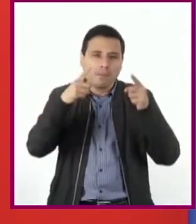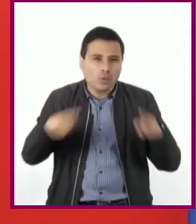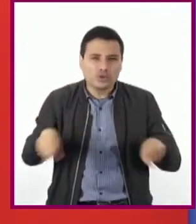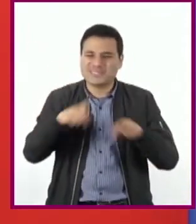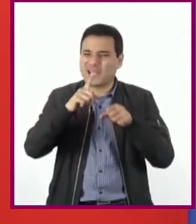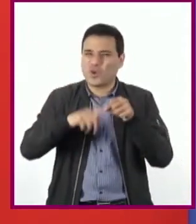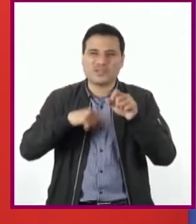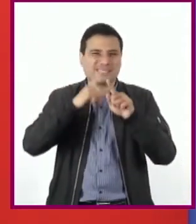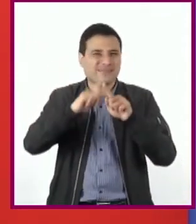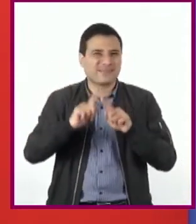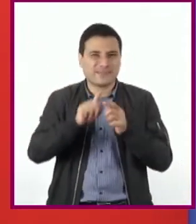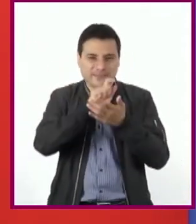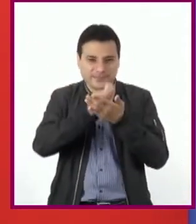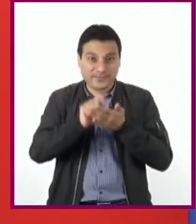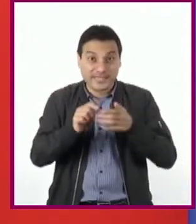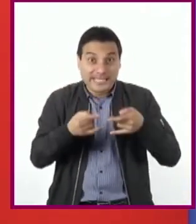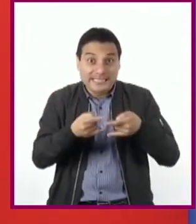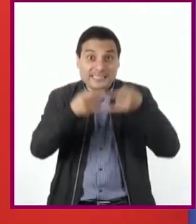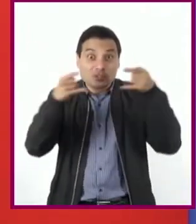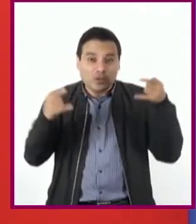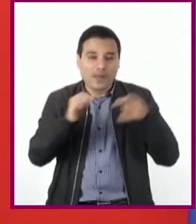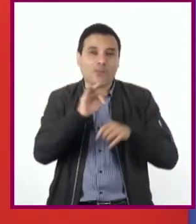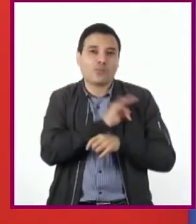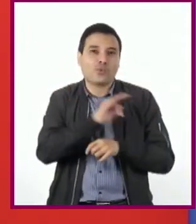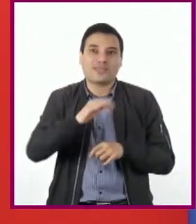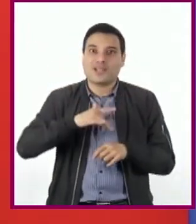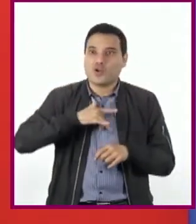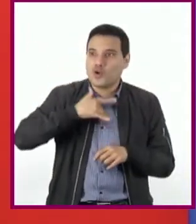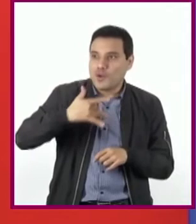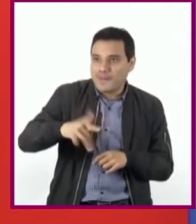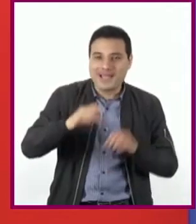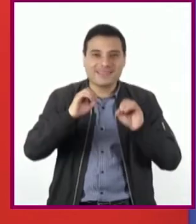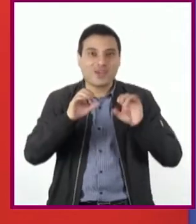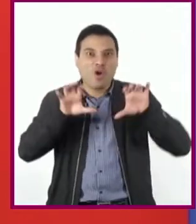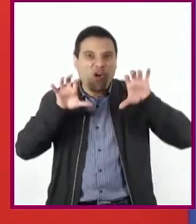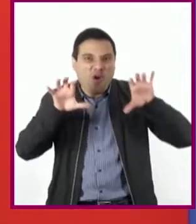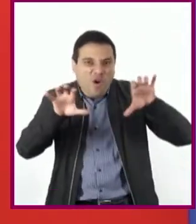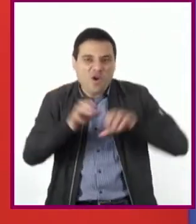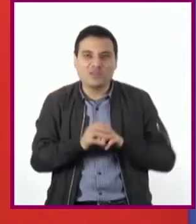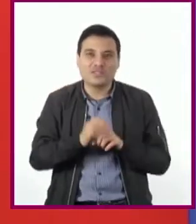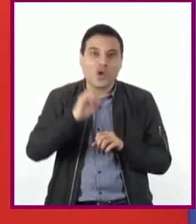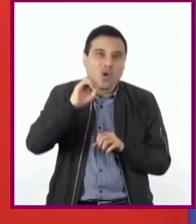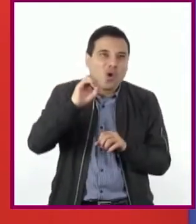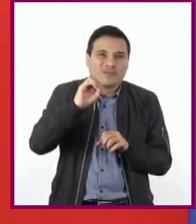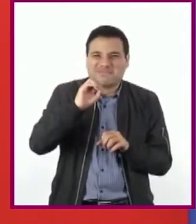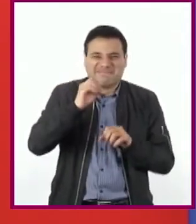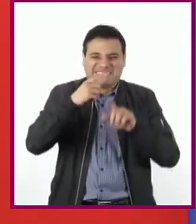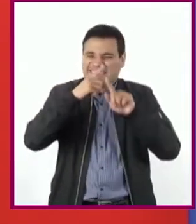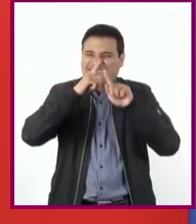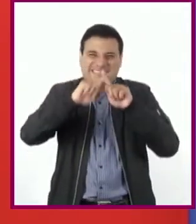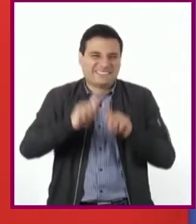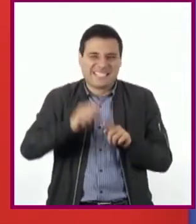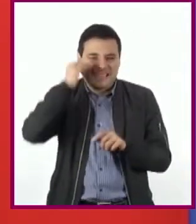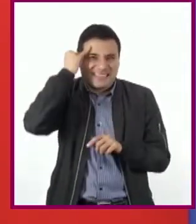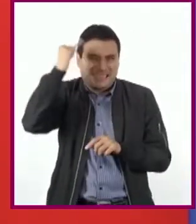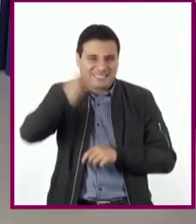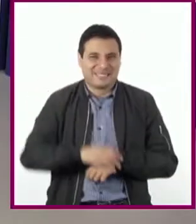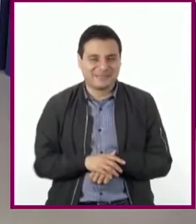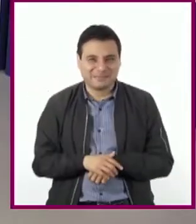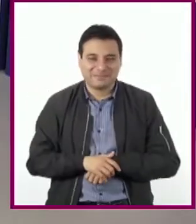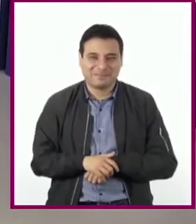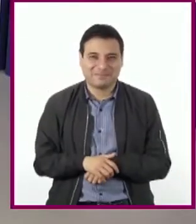misma historia puede volverse romántica o de terror o de ciencia ficción, dependiendo el tipo de música que